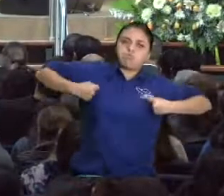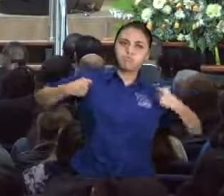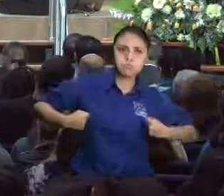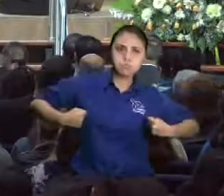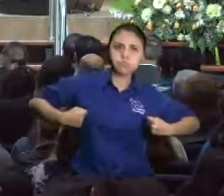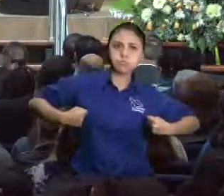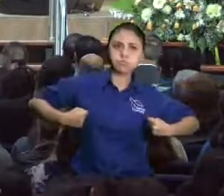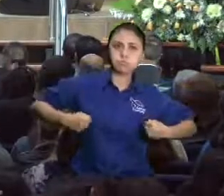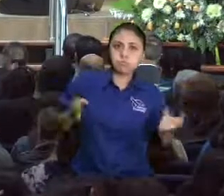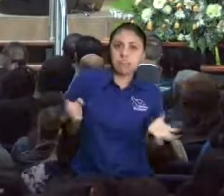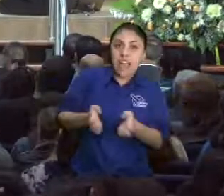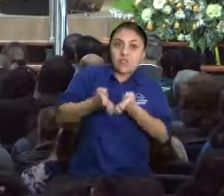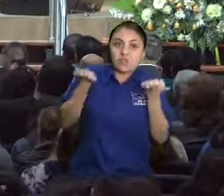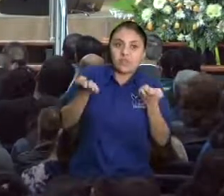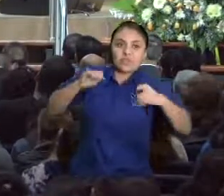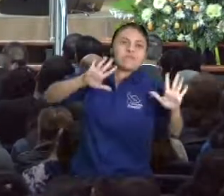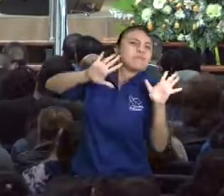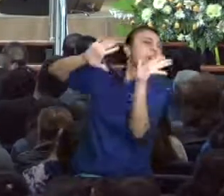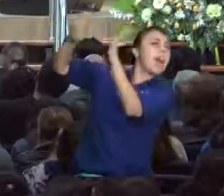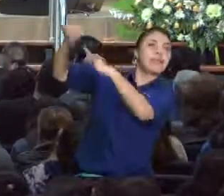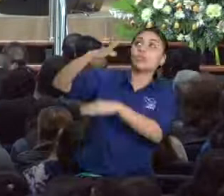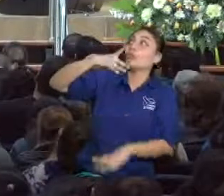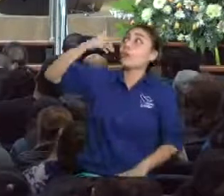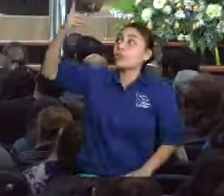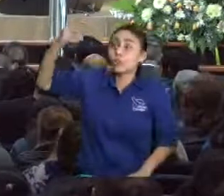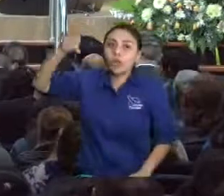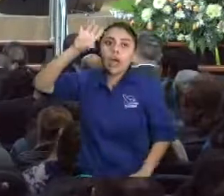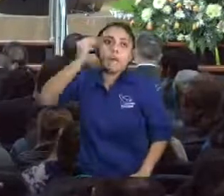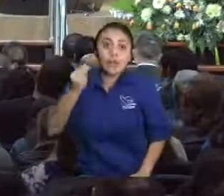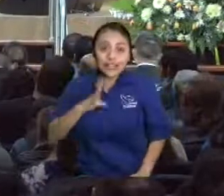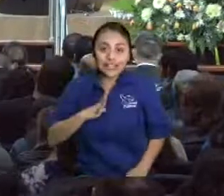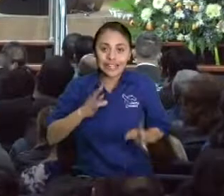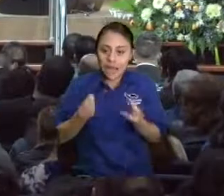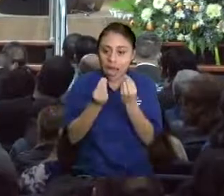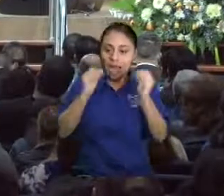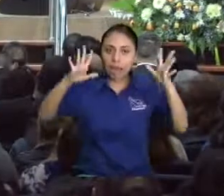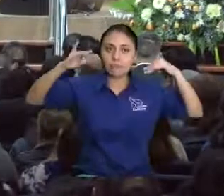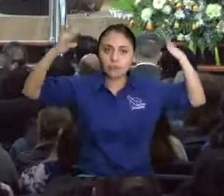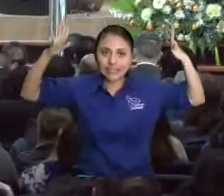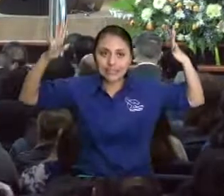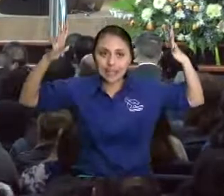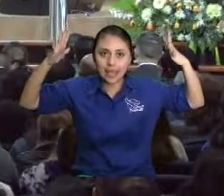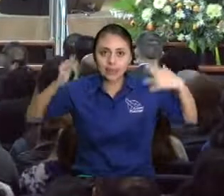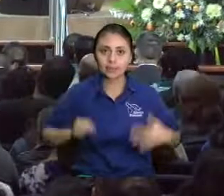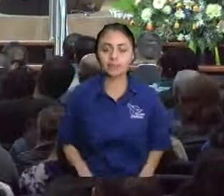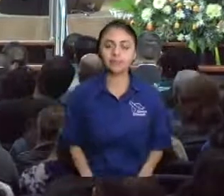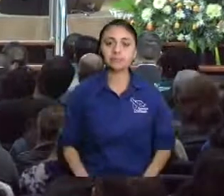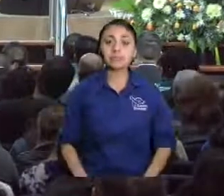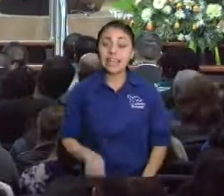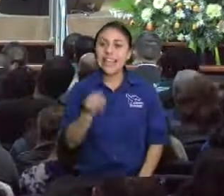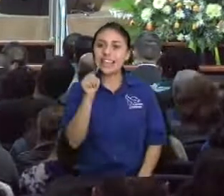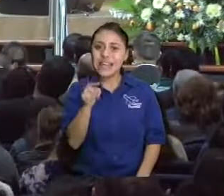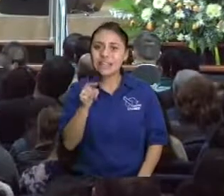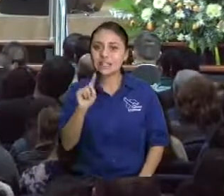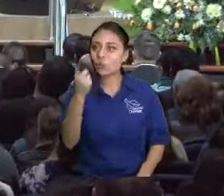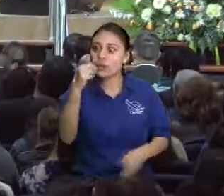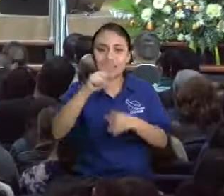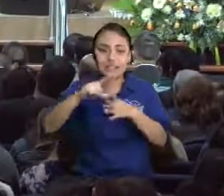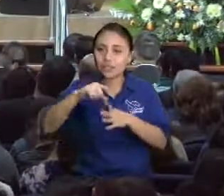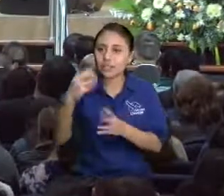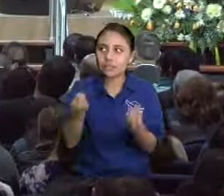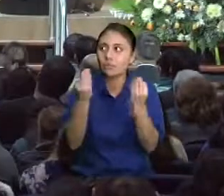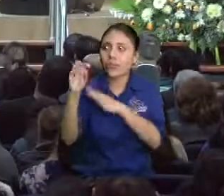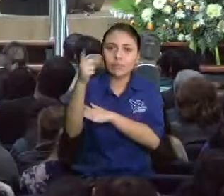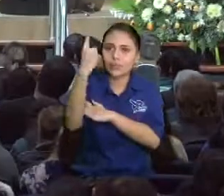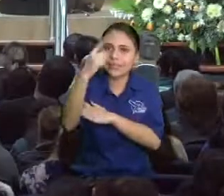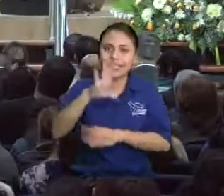entonces abandonó a Dios y menospreció a la roca de su salvación. Y eso es una de las cosas bien